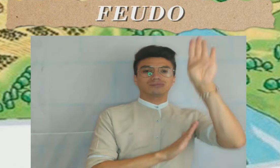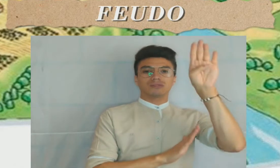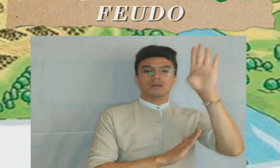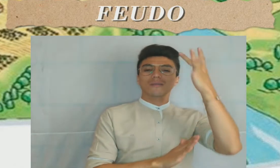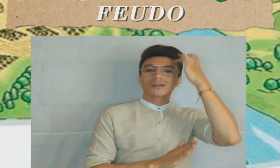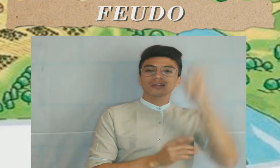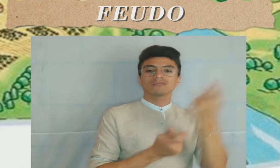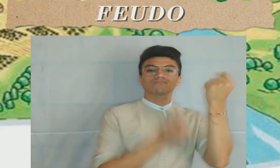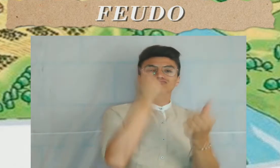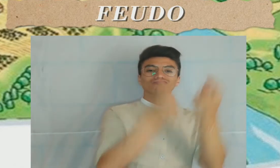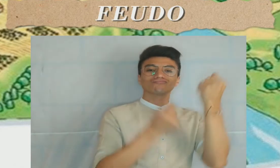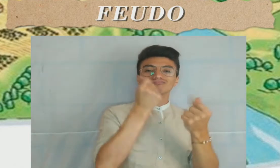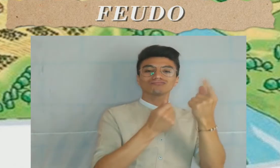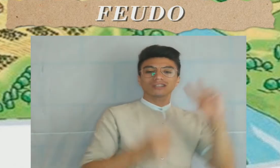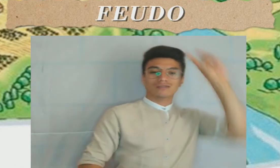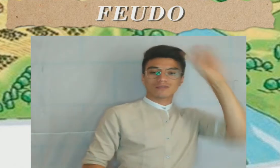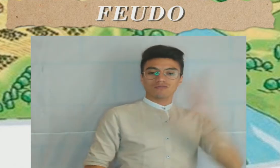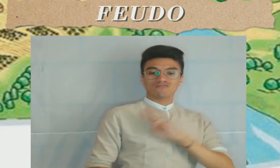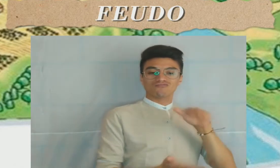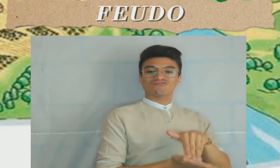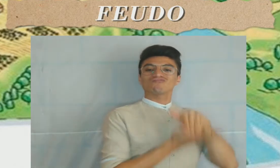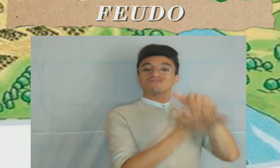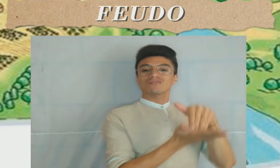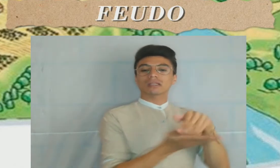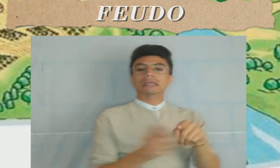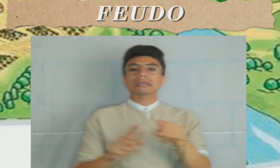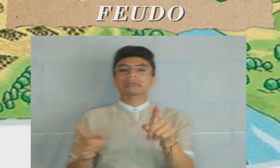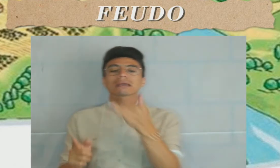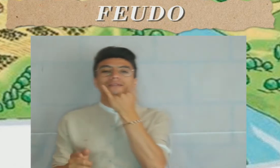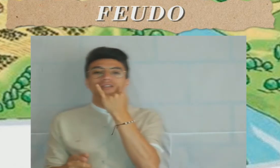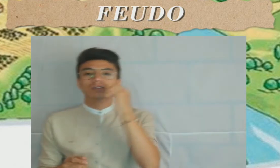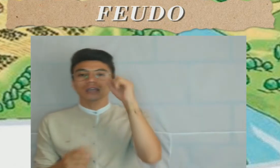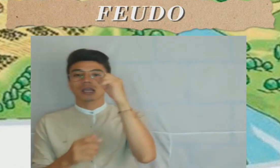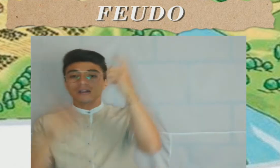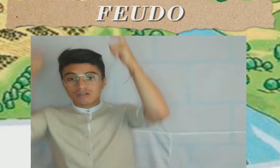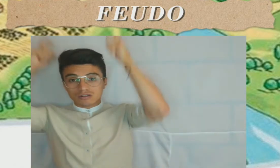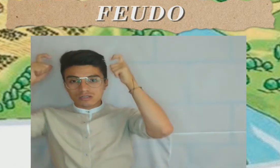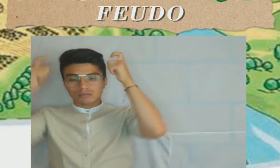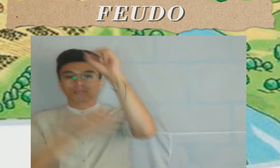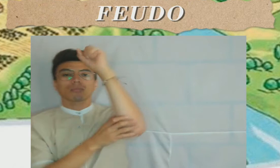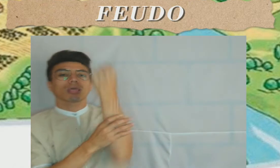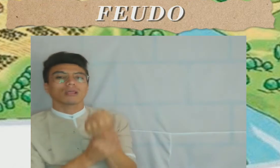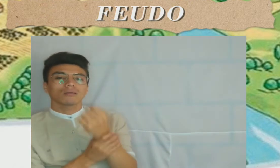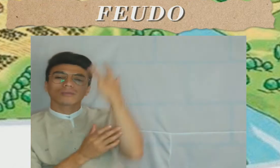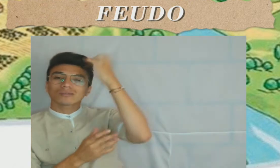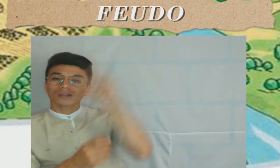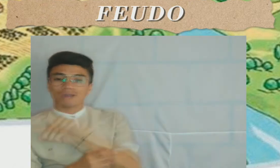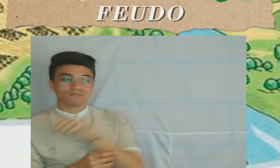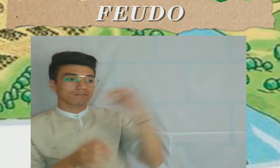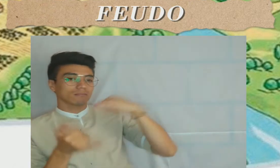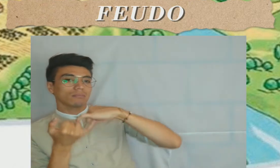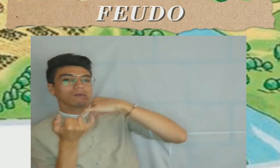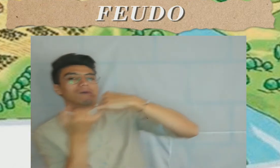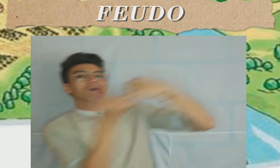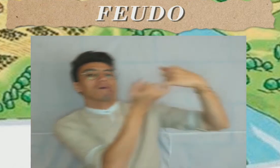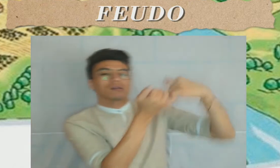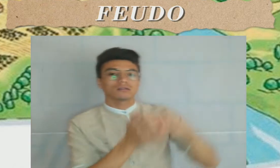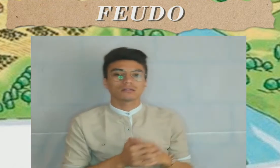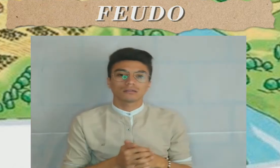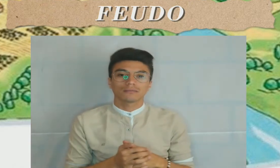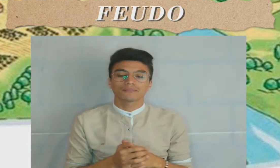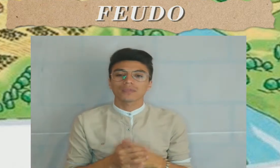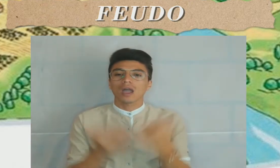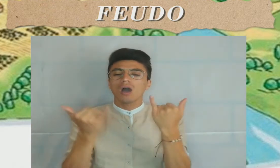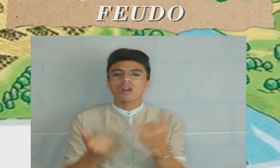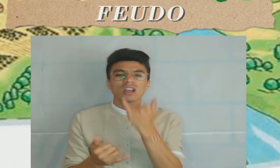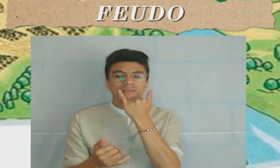poder económico y militar, y la caída, en segundo plano, de los reyes, pues dependían de sus nobles para su supervivencia. El